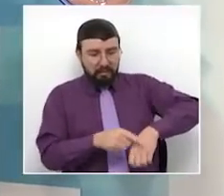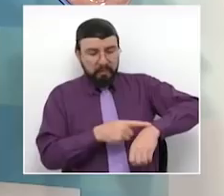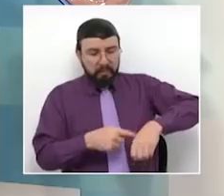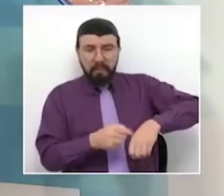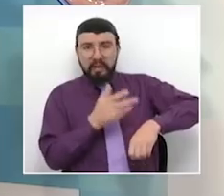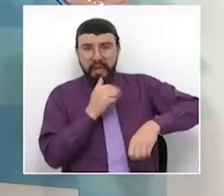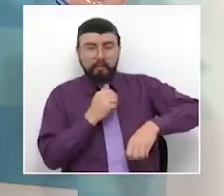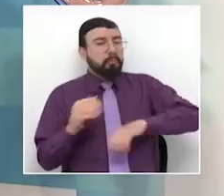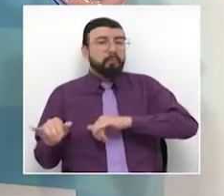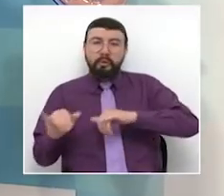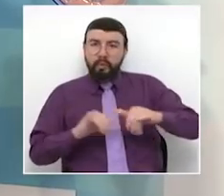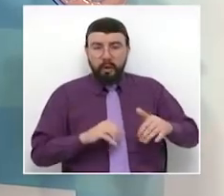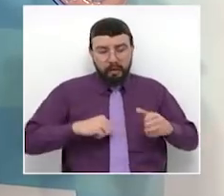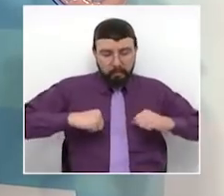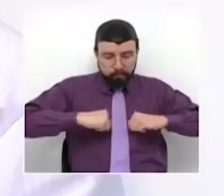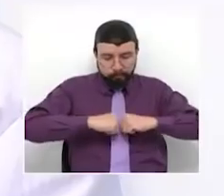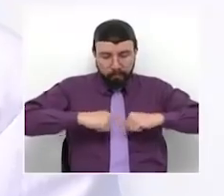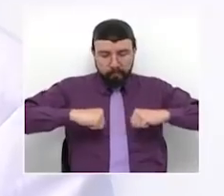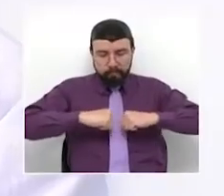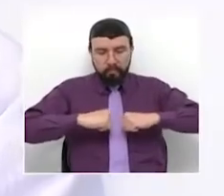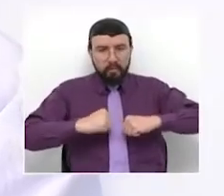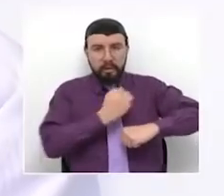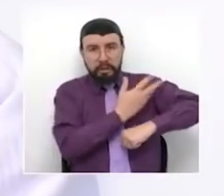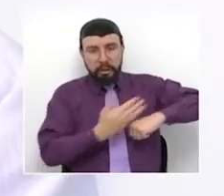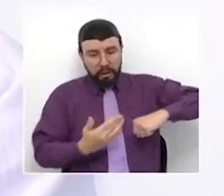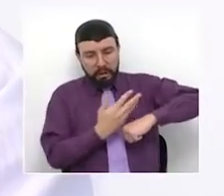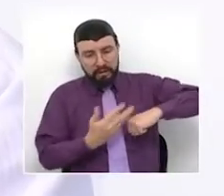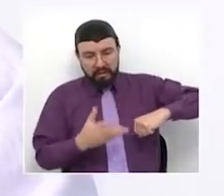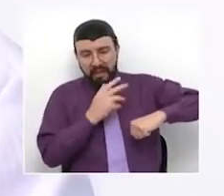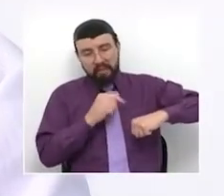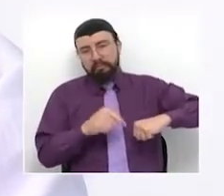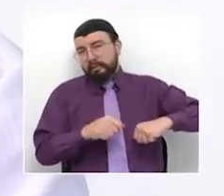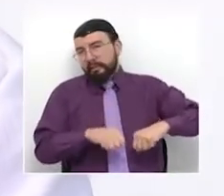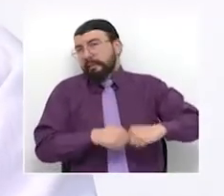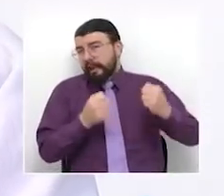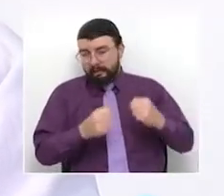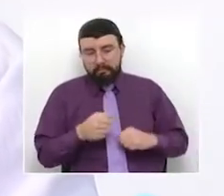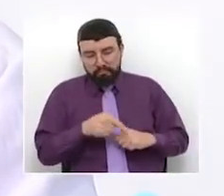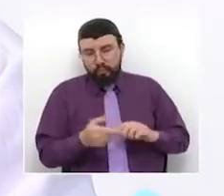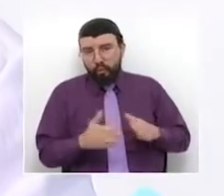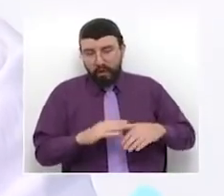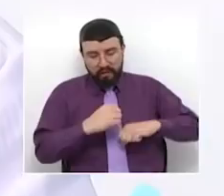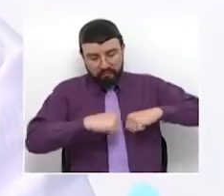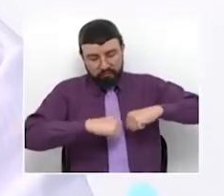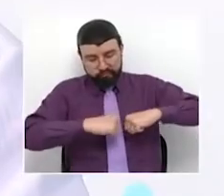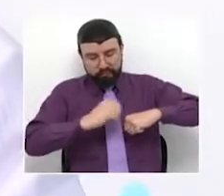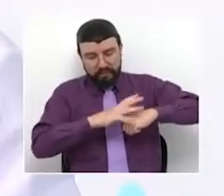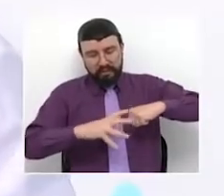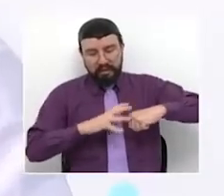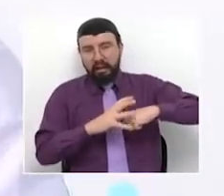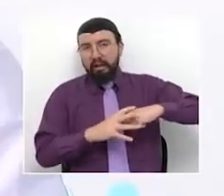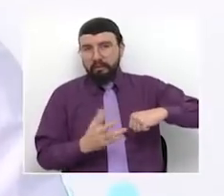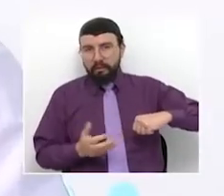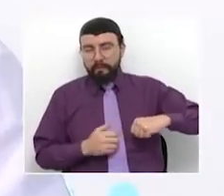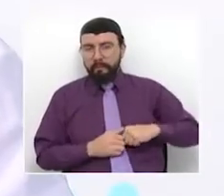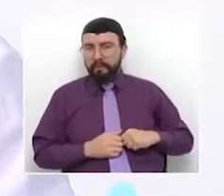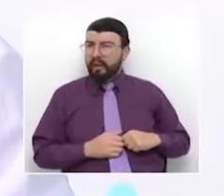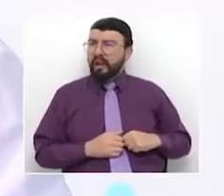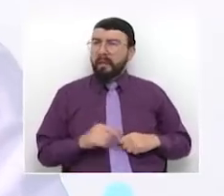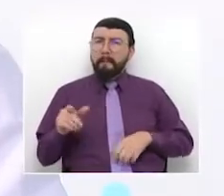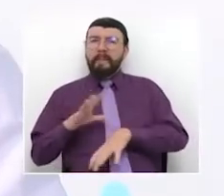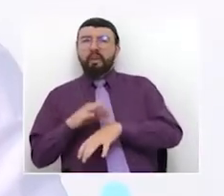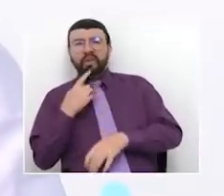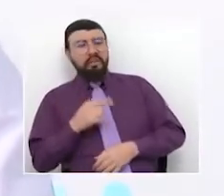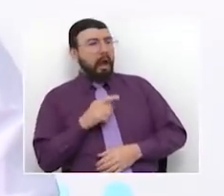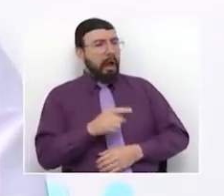cartílago. Empieza el proceso degenerativo de artrosis. Y pasa lo otro que dice el doctor Javier, no puede volver a hacer ejercicio,